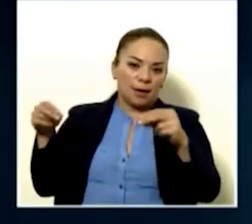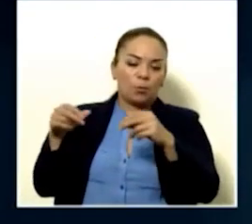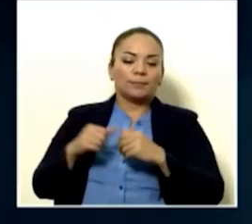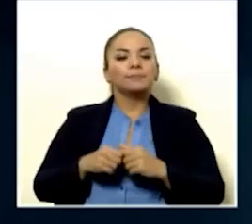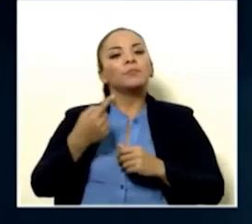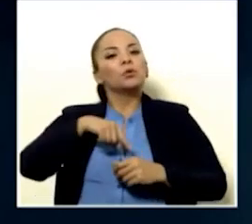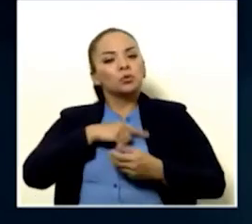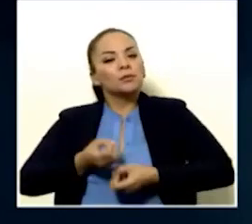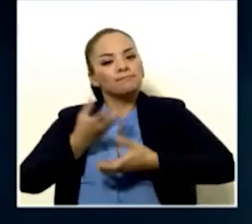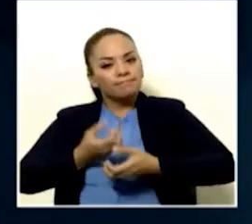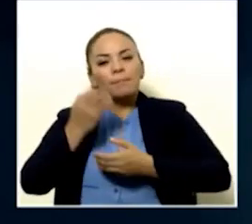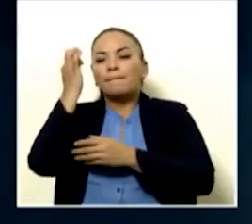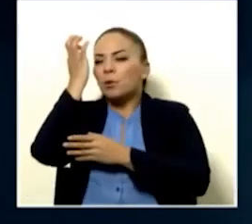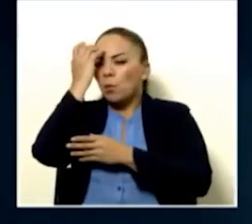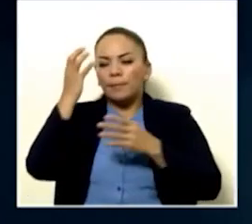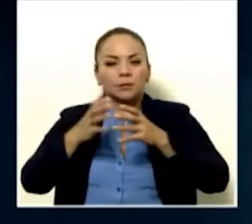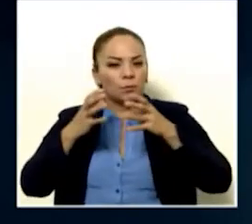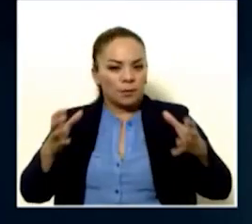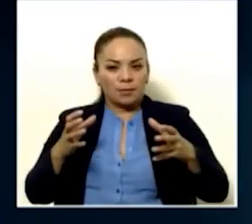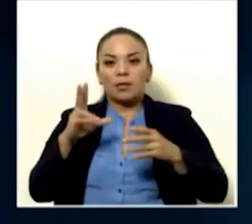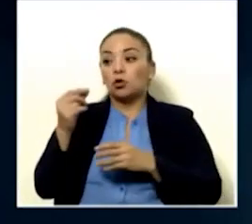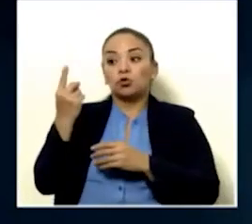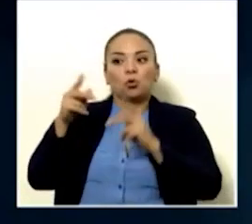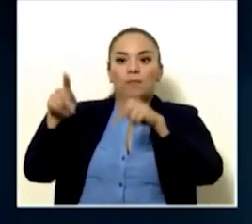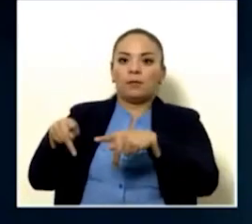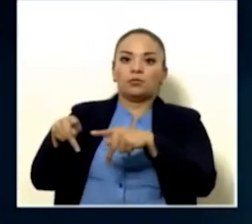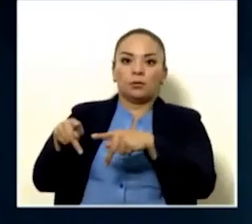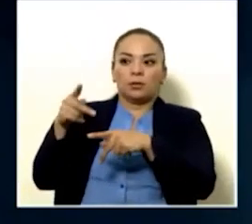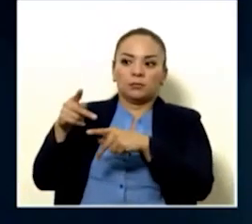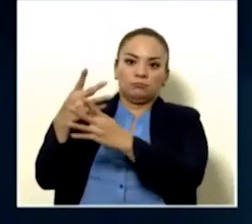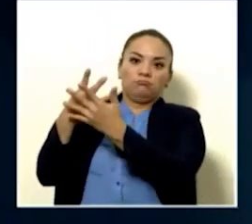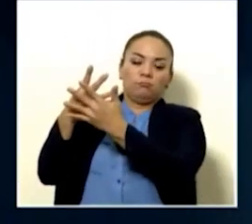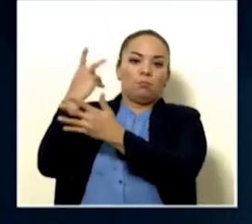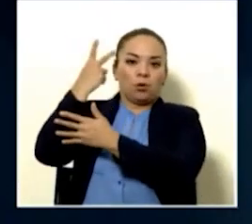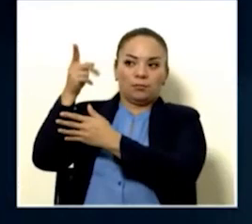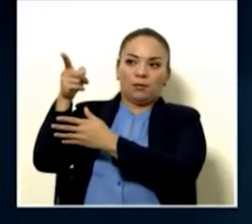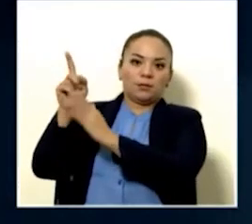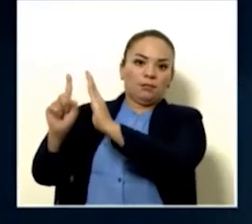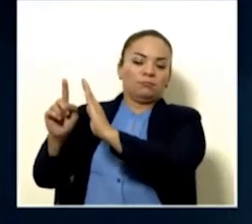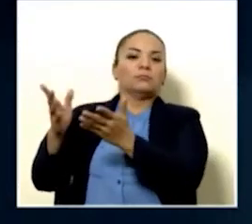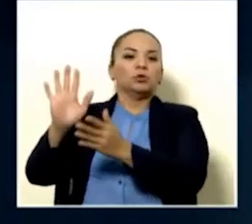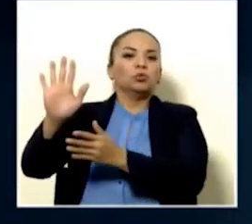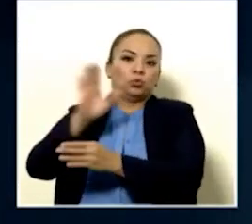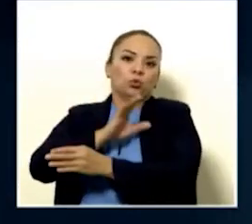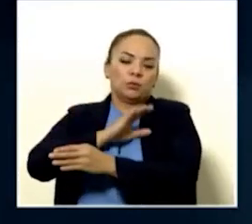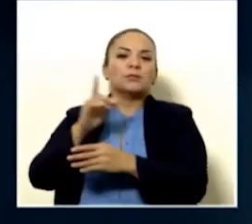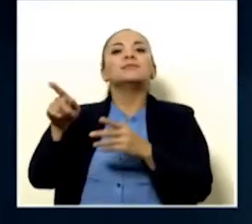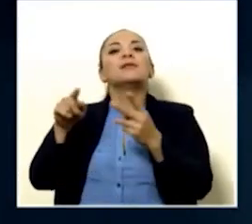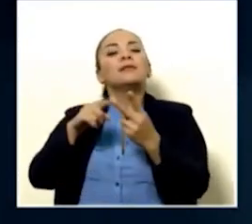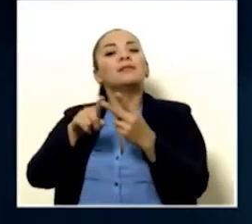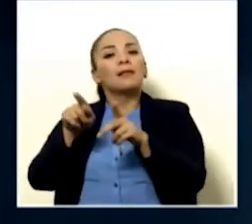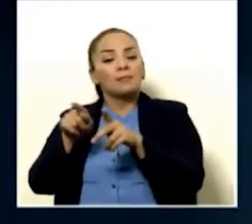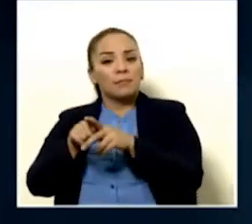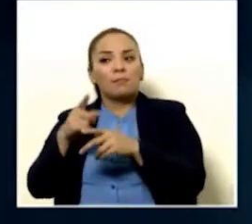hemos expresado nuestra preocupación no solo por los presos políticos y sus condiciones, sino también por la